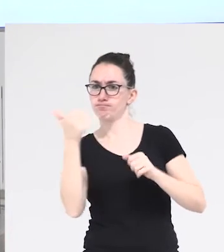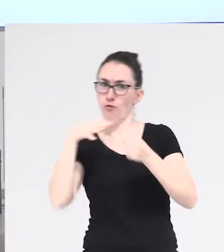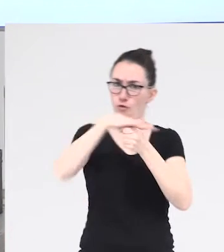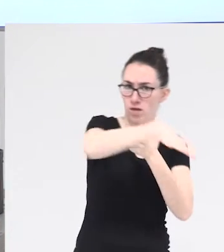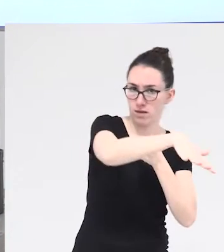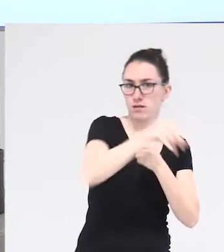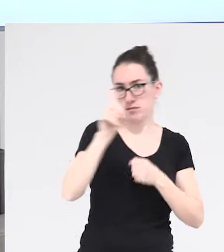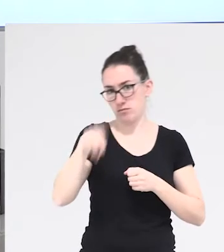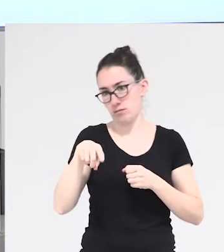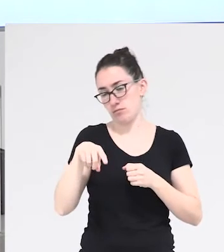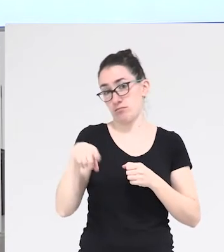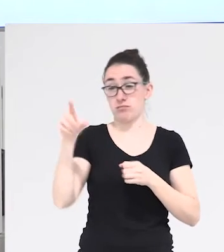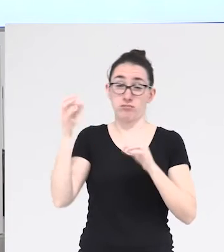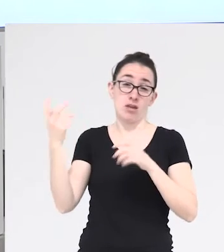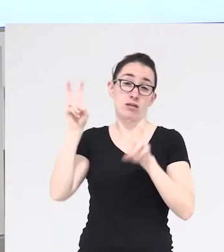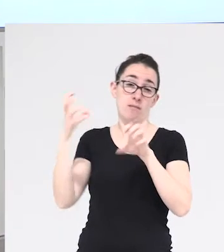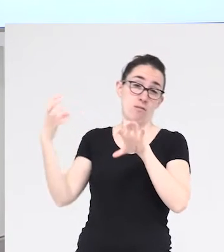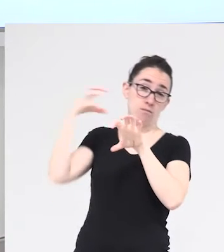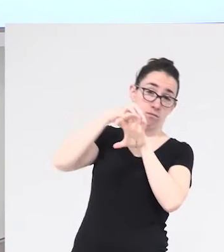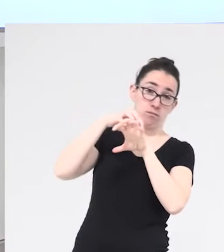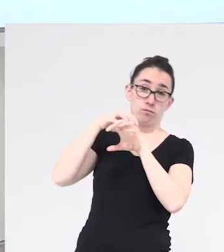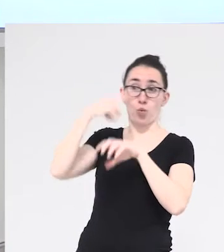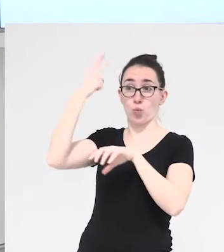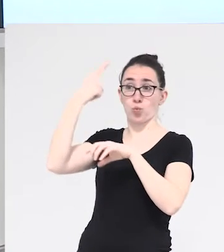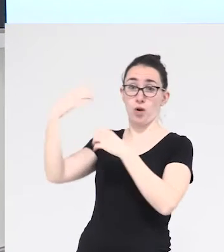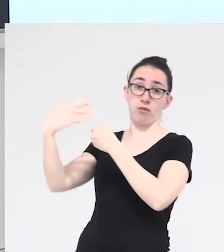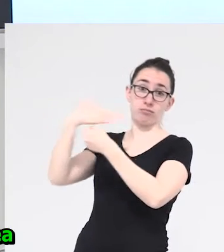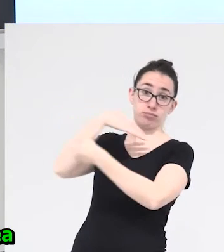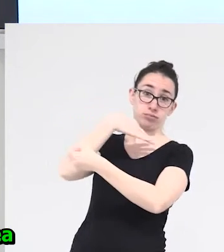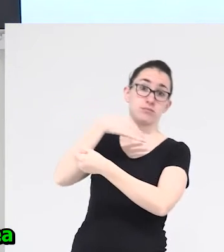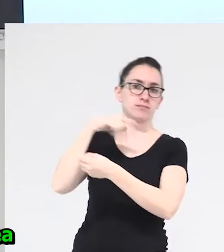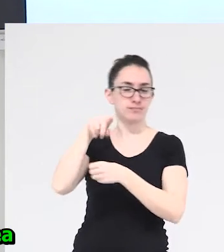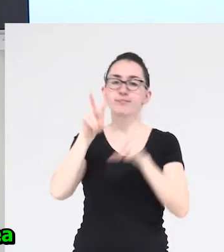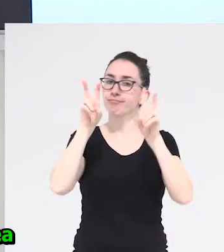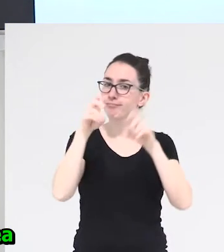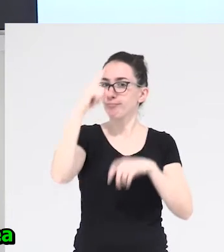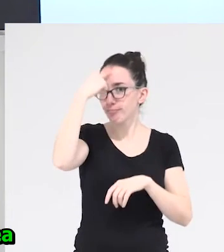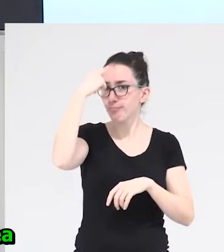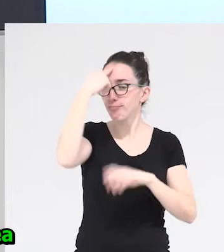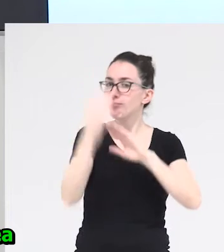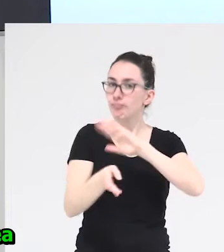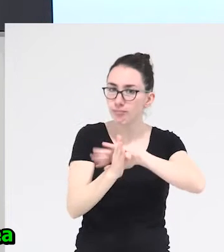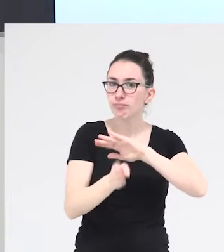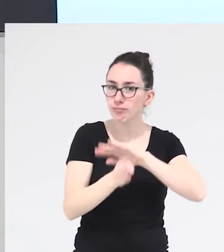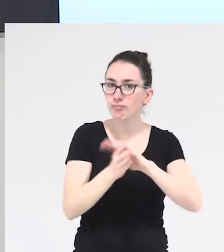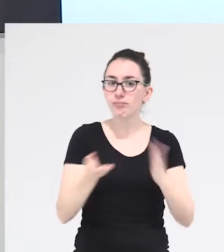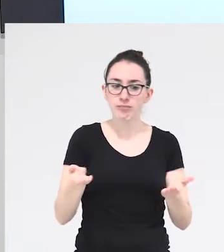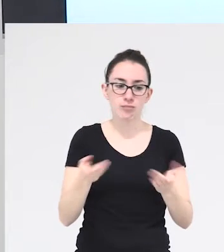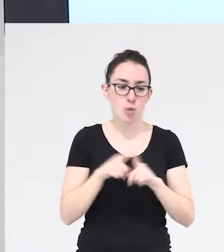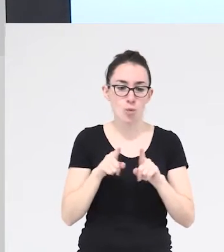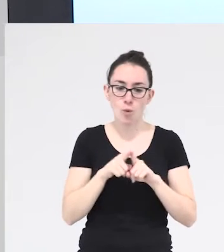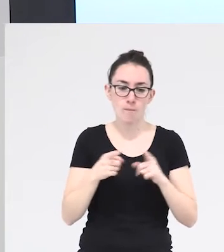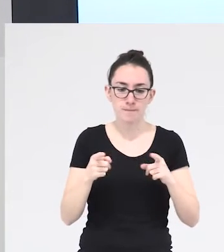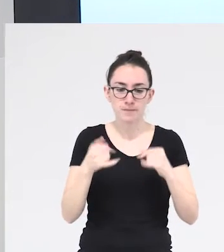nos llevaron toda esta cultura también, lo vivimos de esta manera. O sea, existe esta cosa de